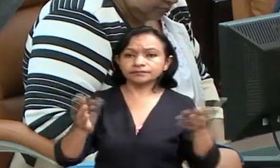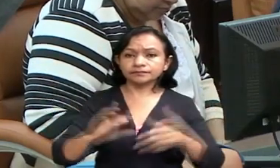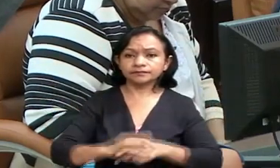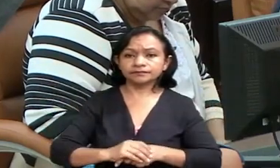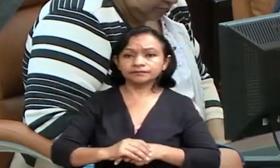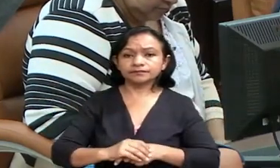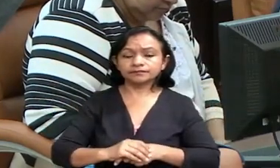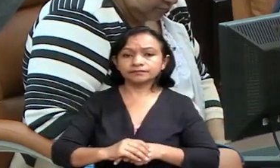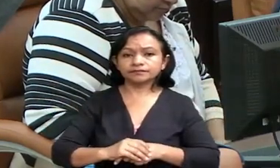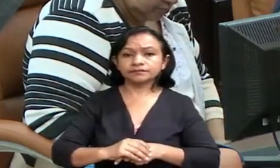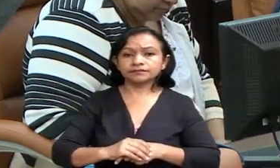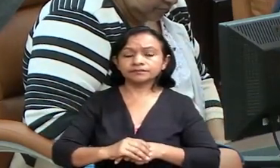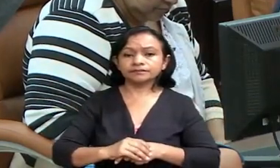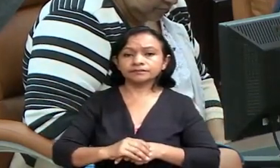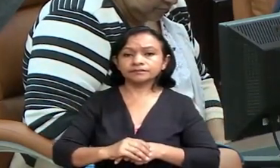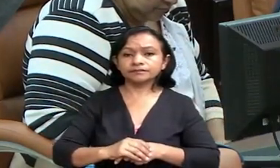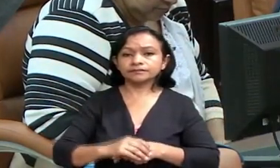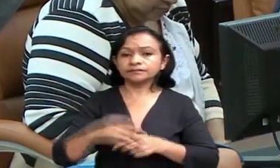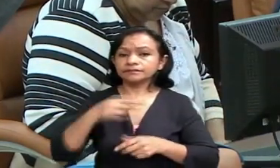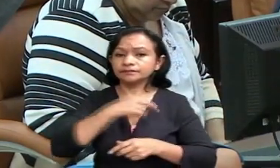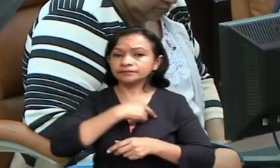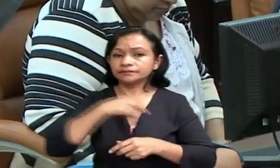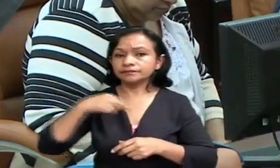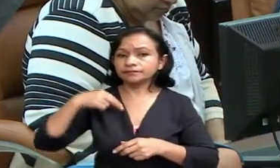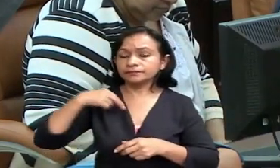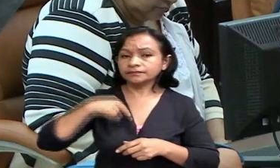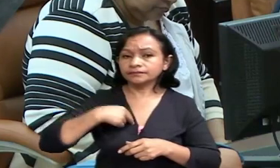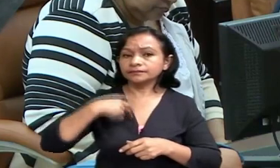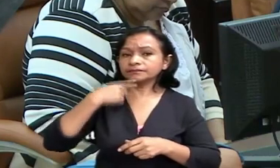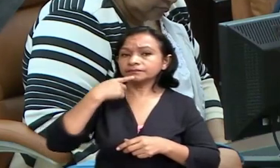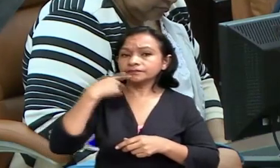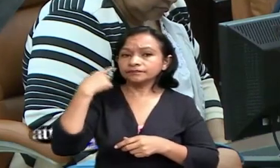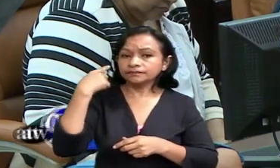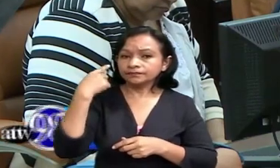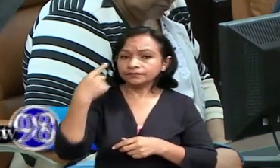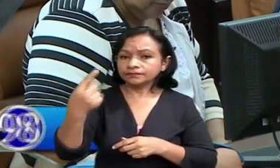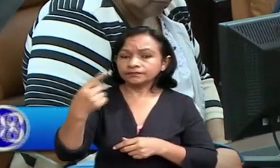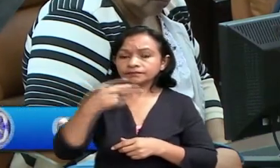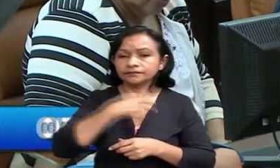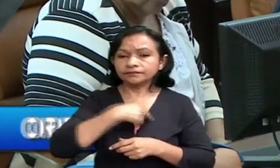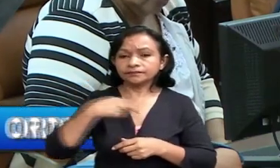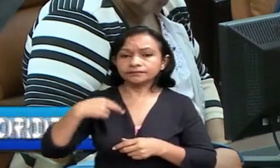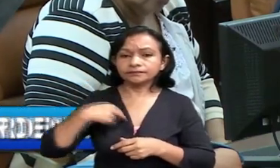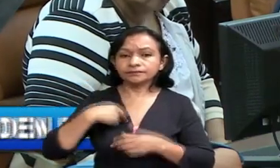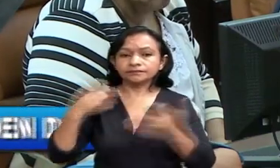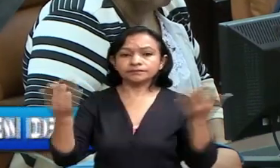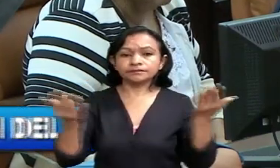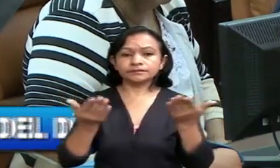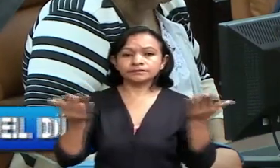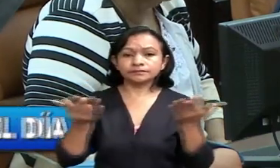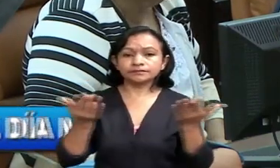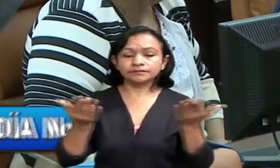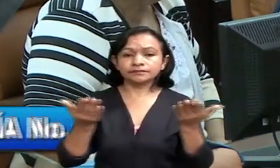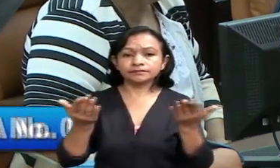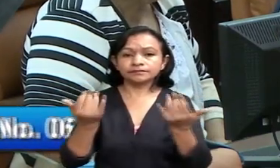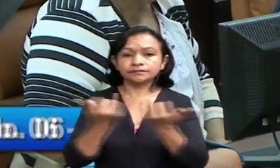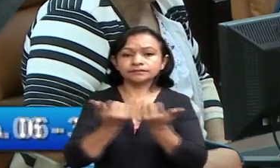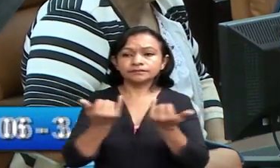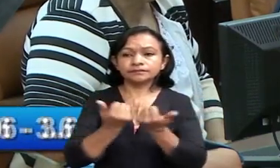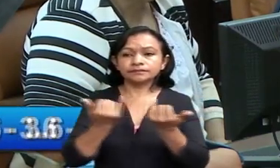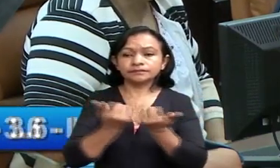se estuvo discutiendo y leyendo en el